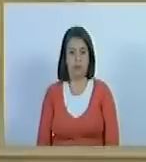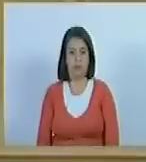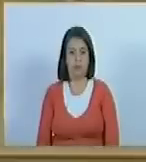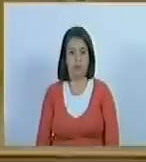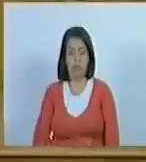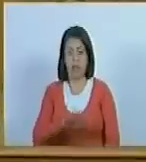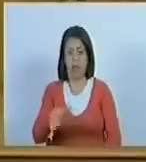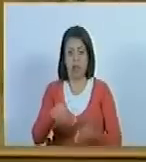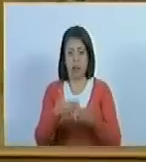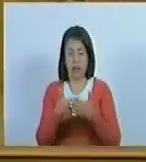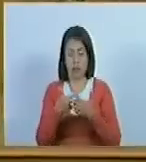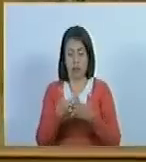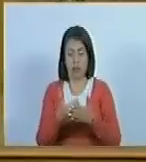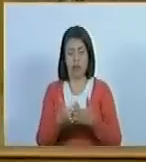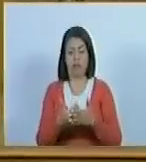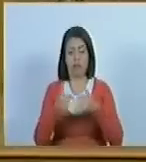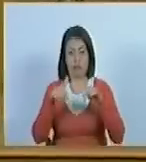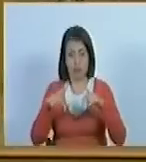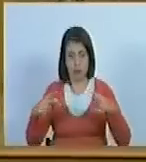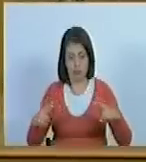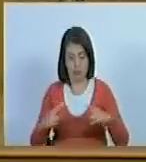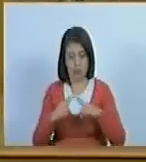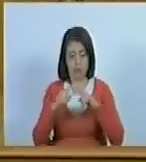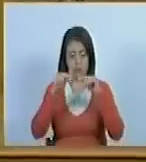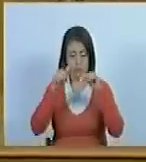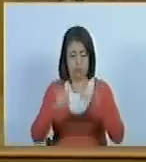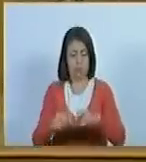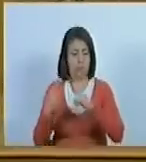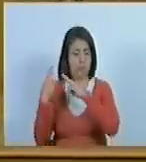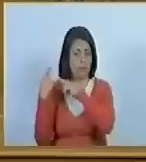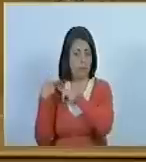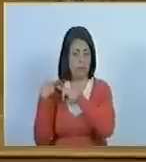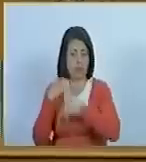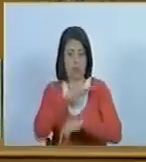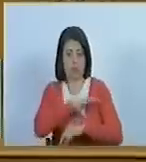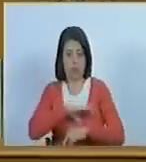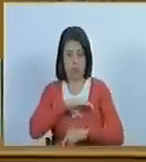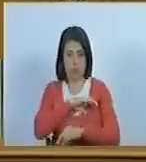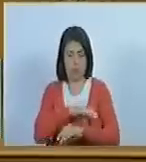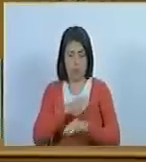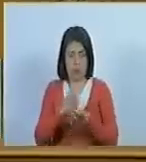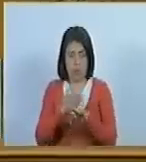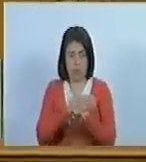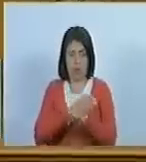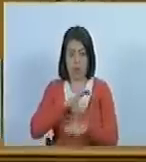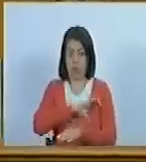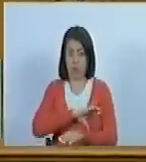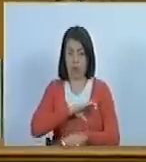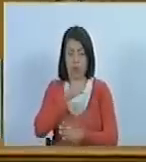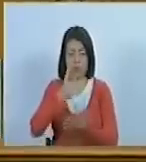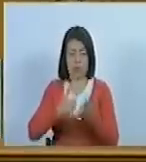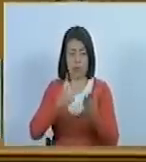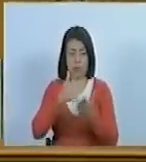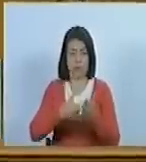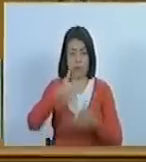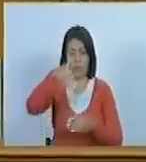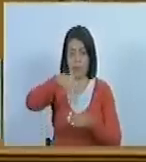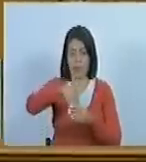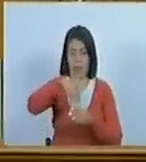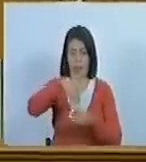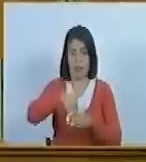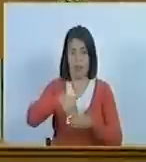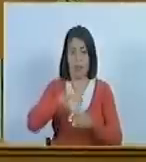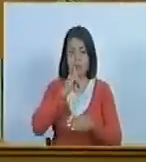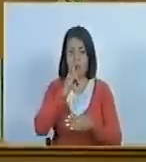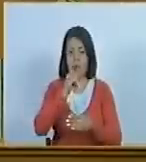Compañeros diputados, bueno, me encuentro aquí en representación de la Comisión Preliminar del Comité de Postulaciones Electorales